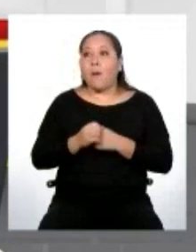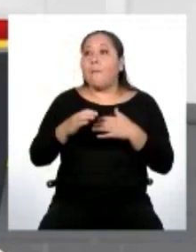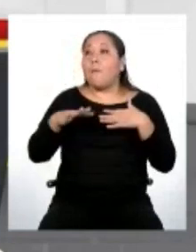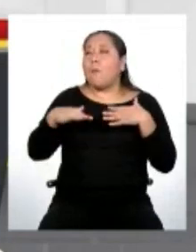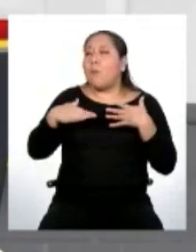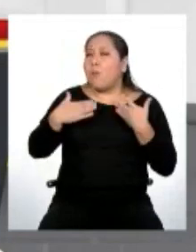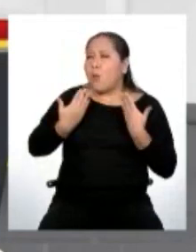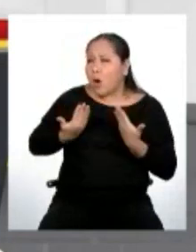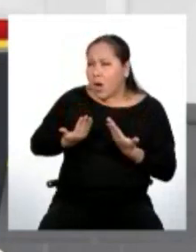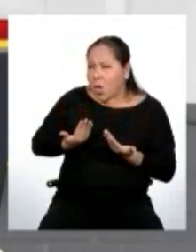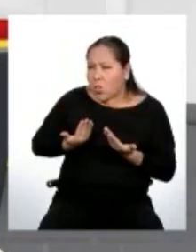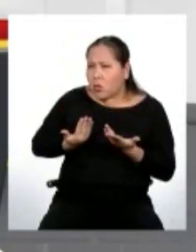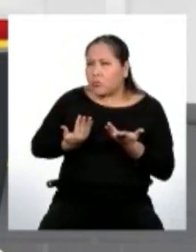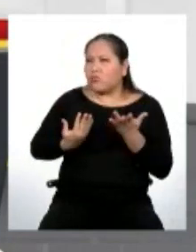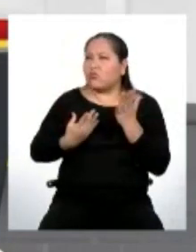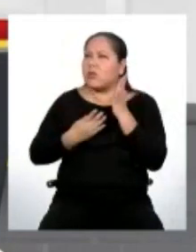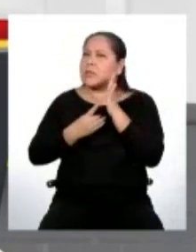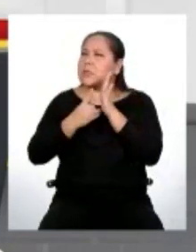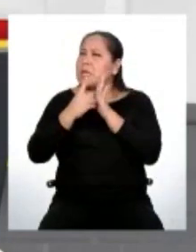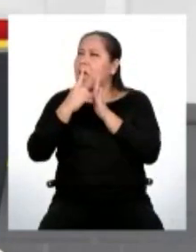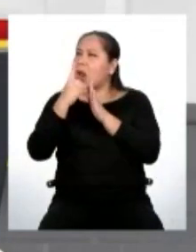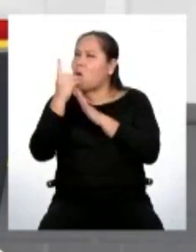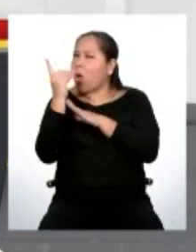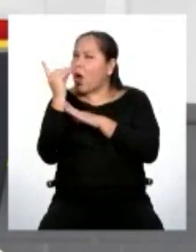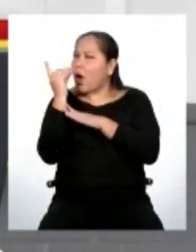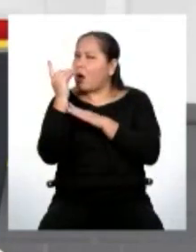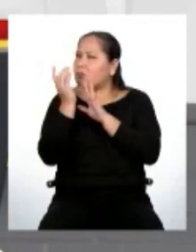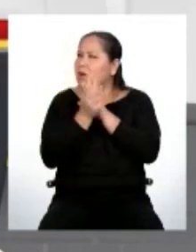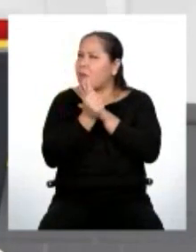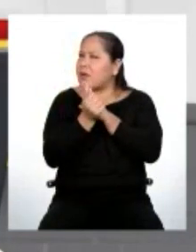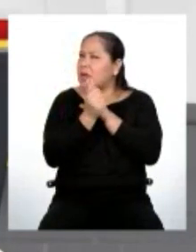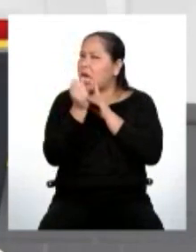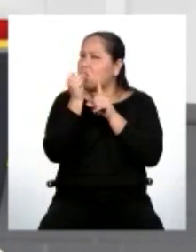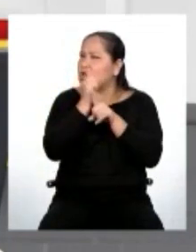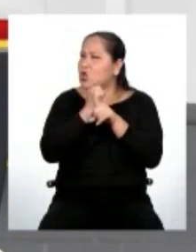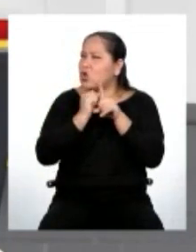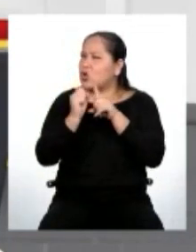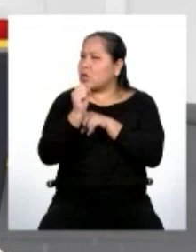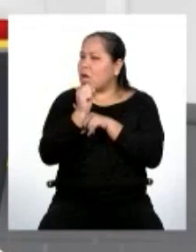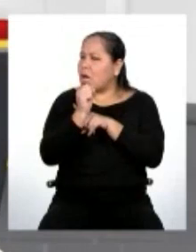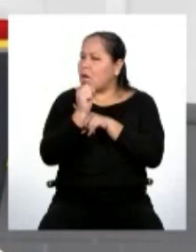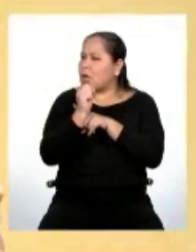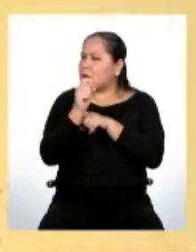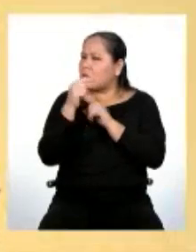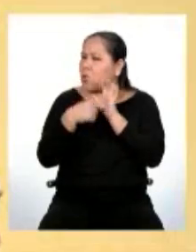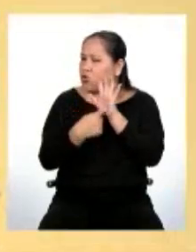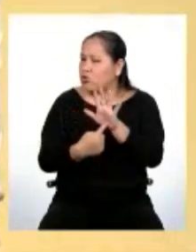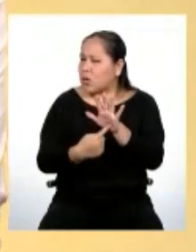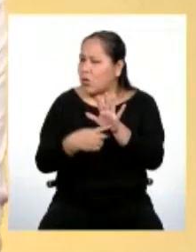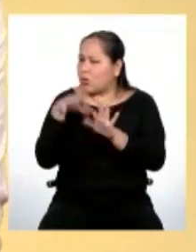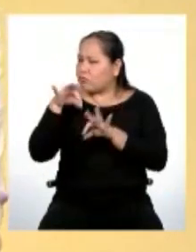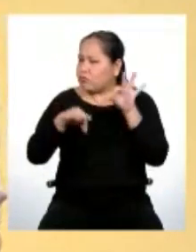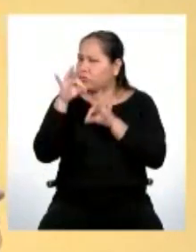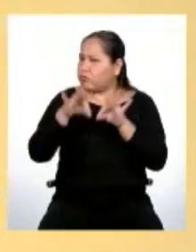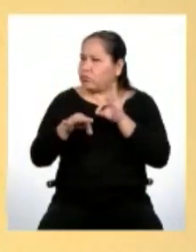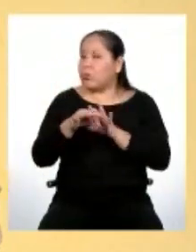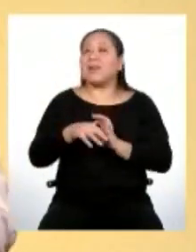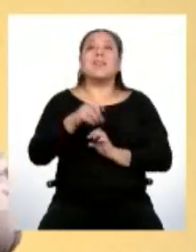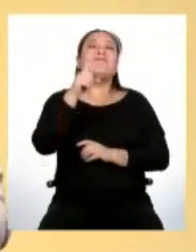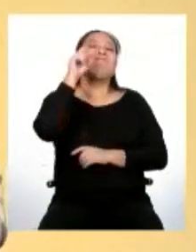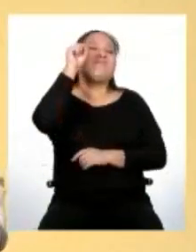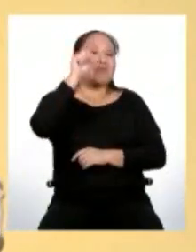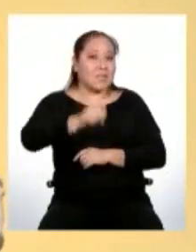¿Puedo desarrollar mis habilidades sociales por medio de la dramatización? Sí, porque